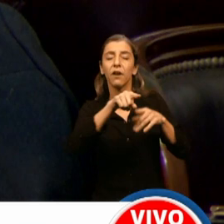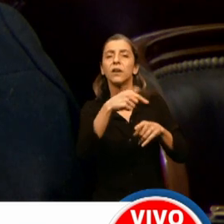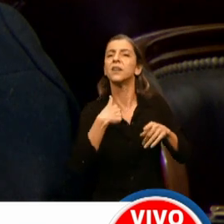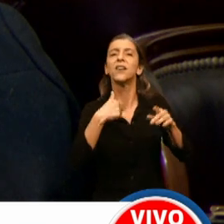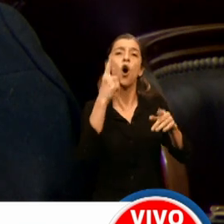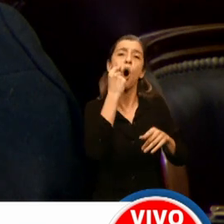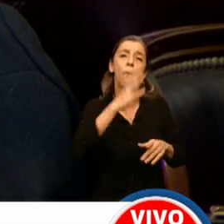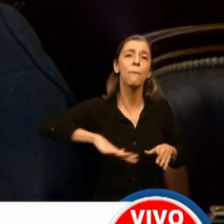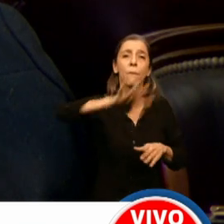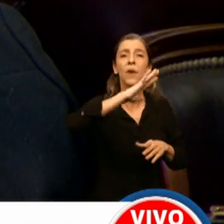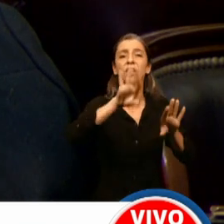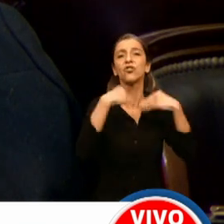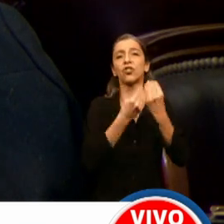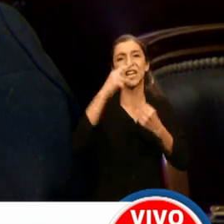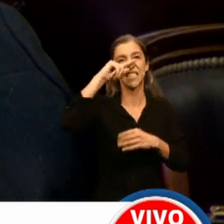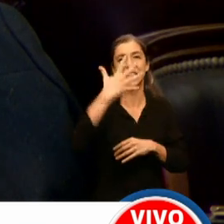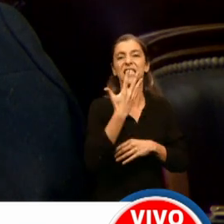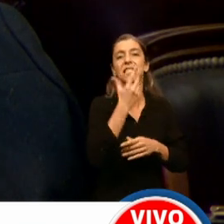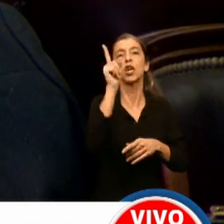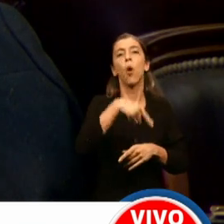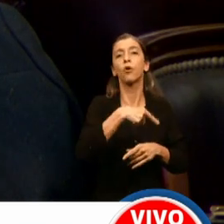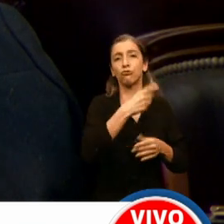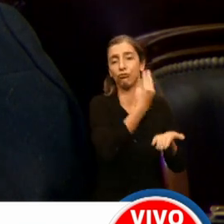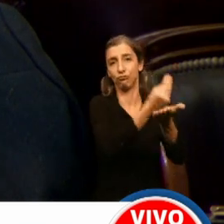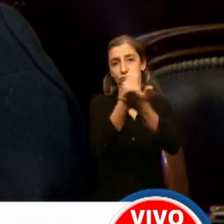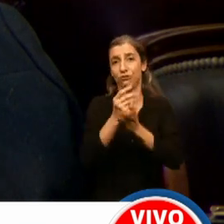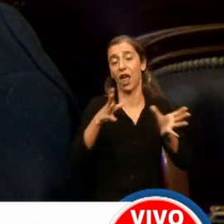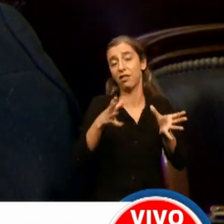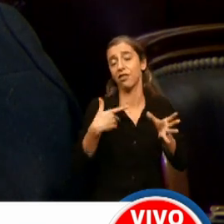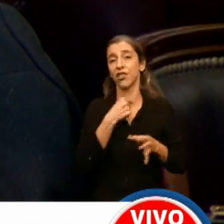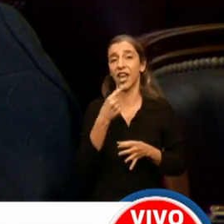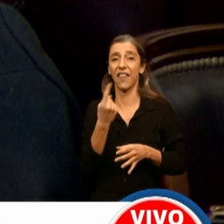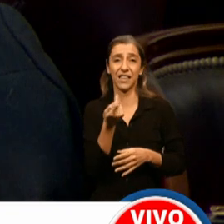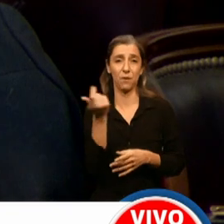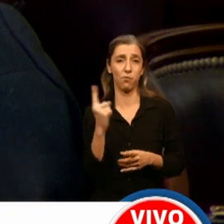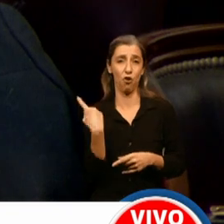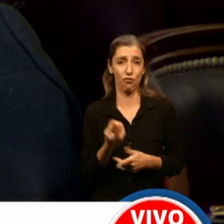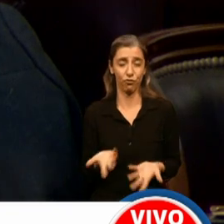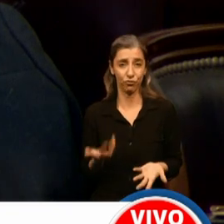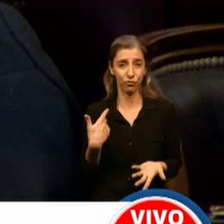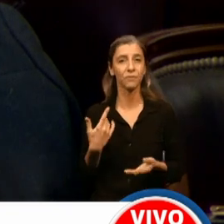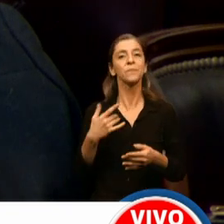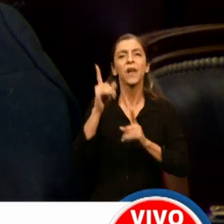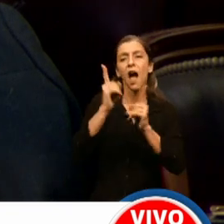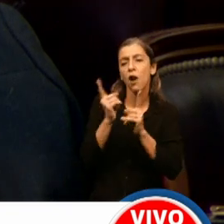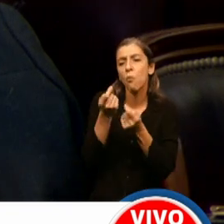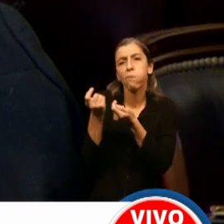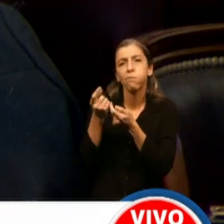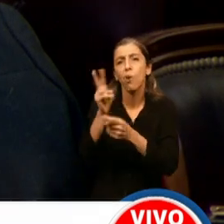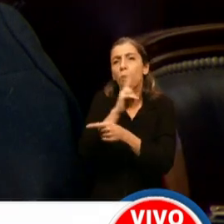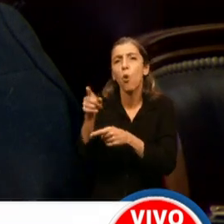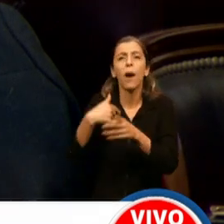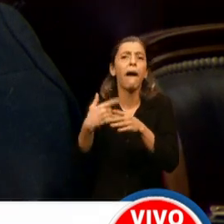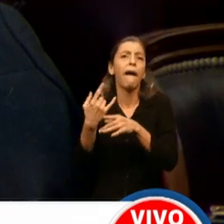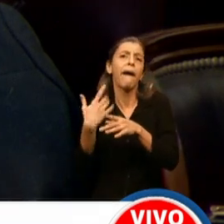el 75% de los puestos es decir faltamos en los medios salvo excepciones las mujeres no informan y